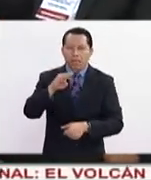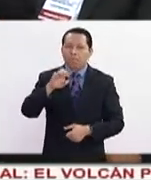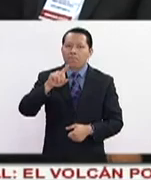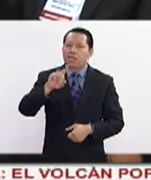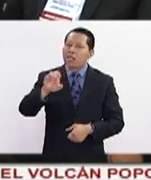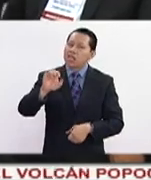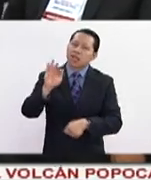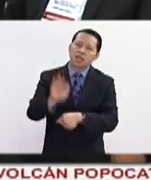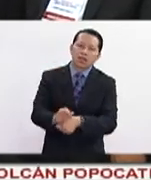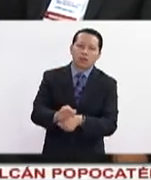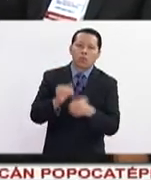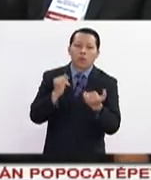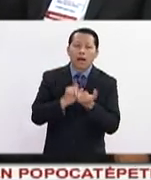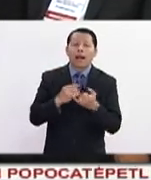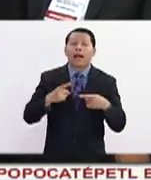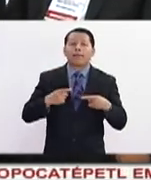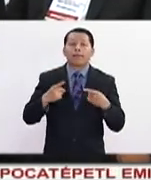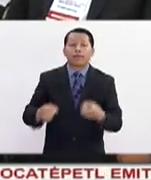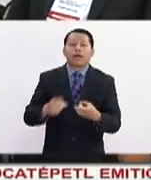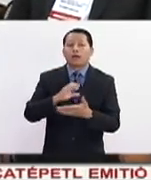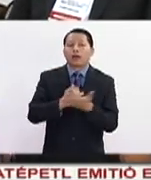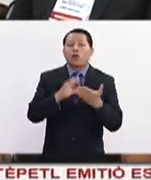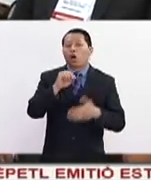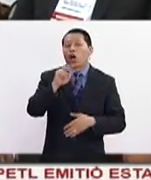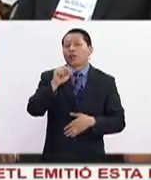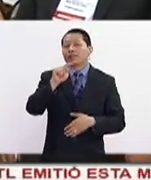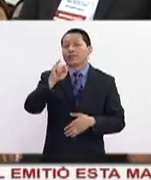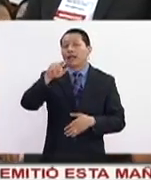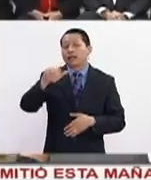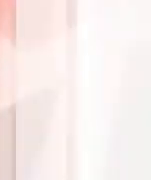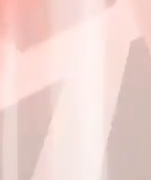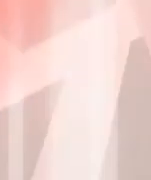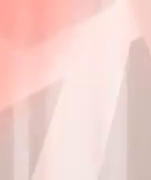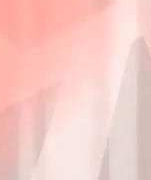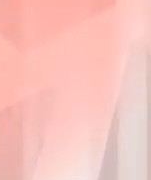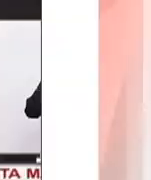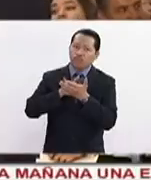le entregaron también una constancia para refrendar ese apoyo.